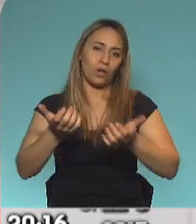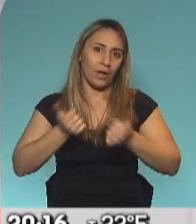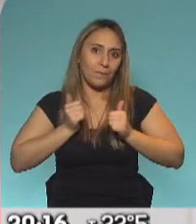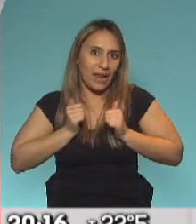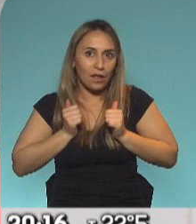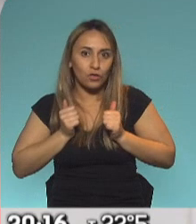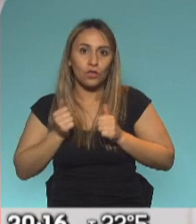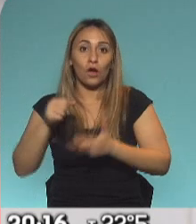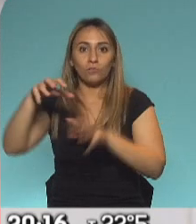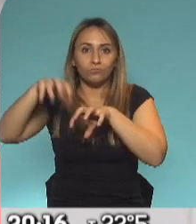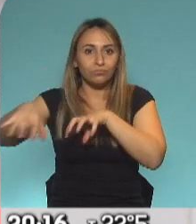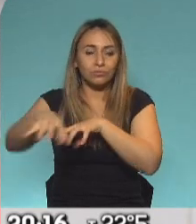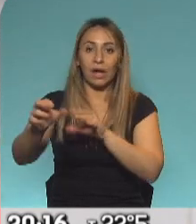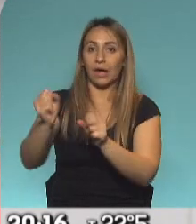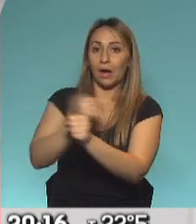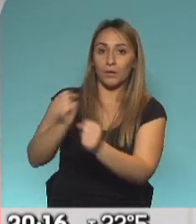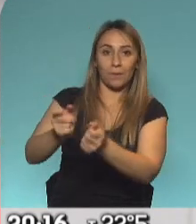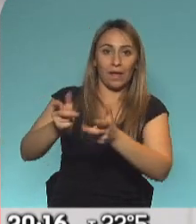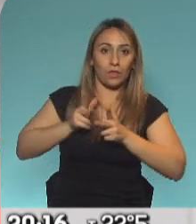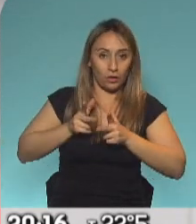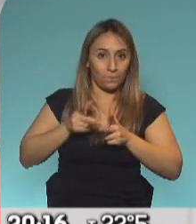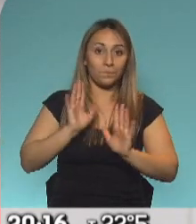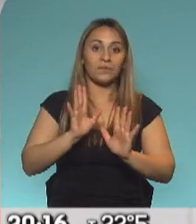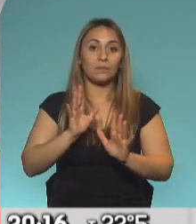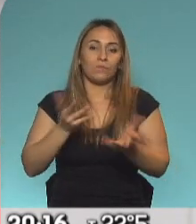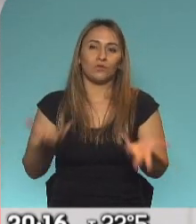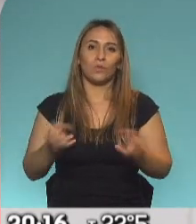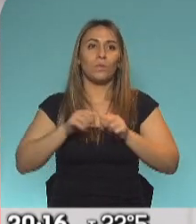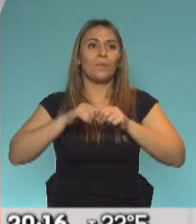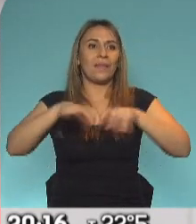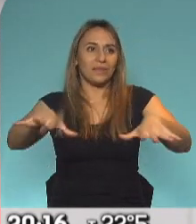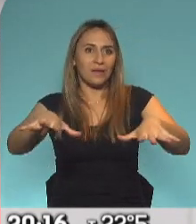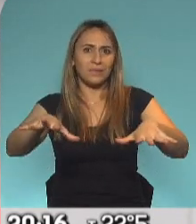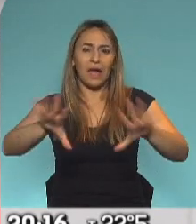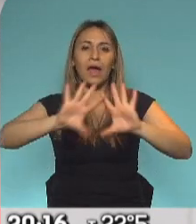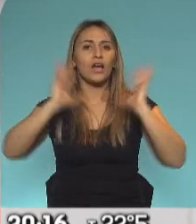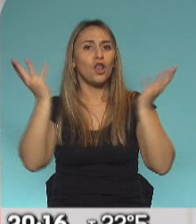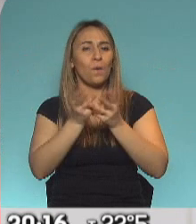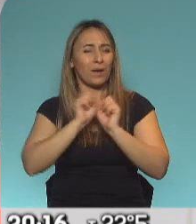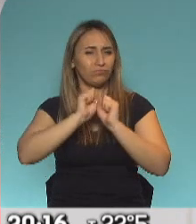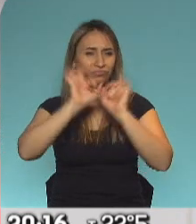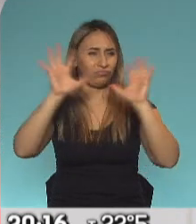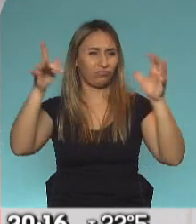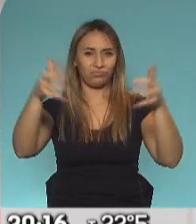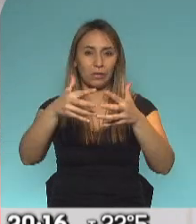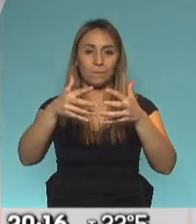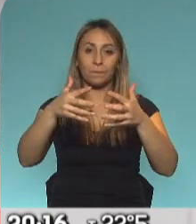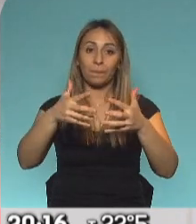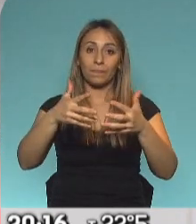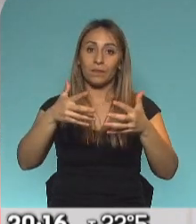es una pandemia que por su definición es global, que por su definición tiene un impacto